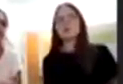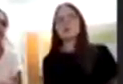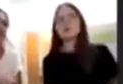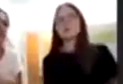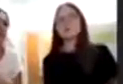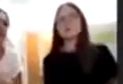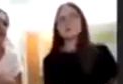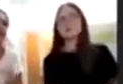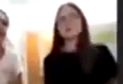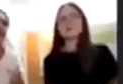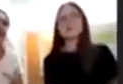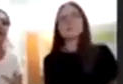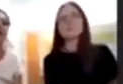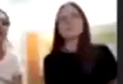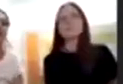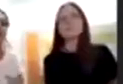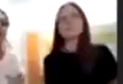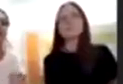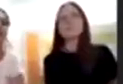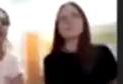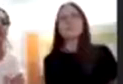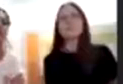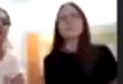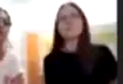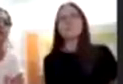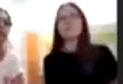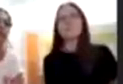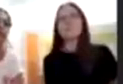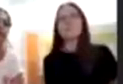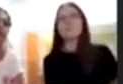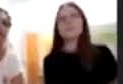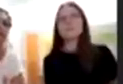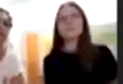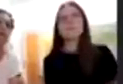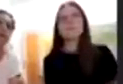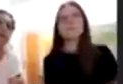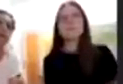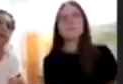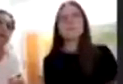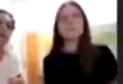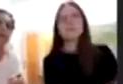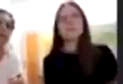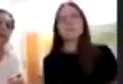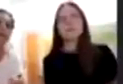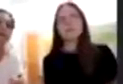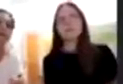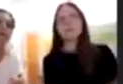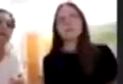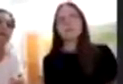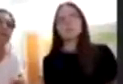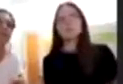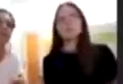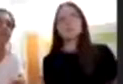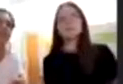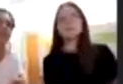que su participación es fundamental. Acá podemos observar en las fotos la distinta situación en el área